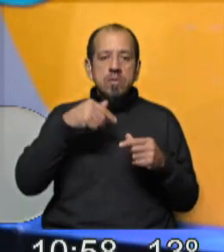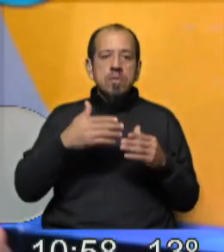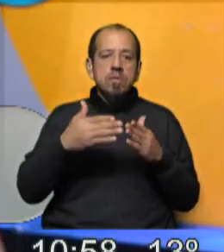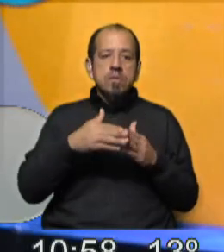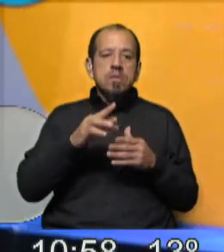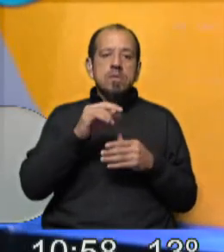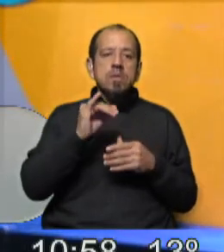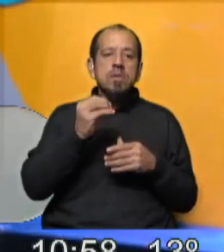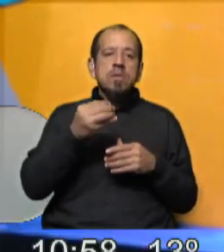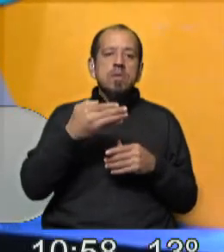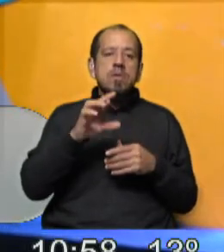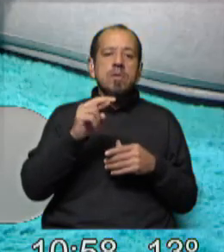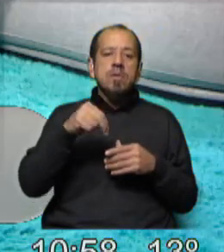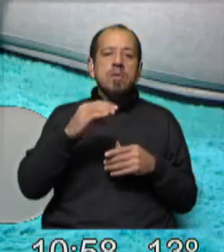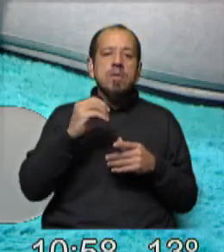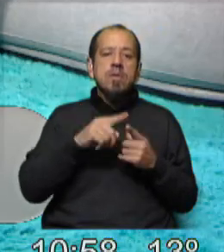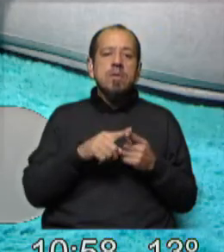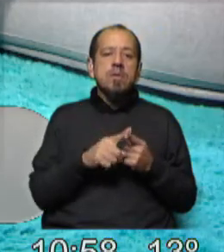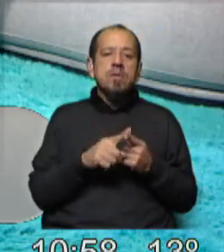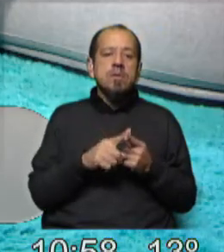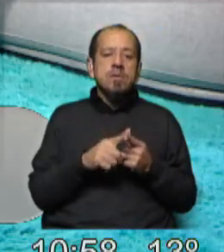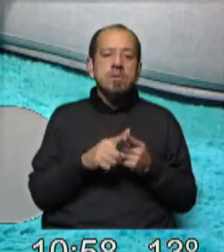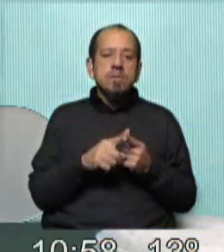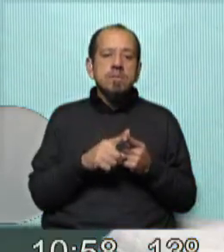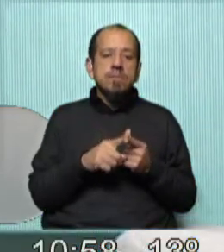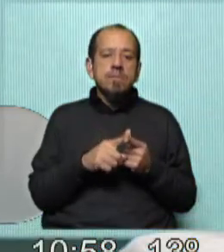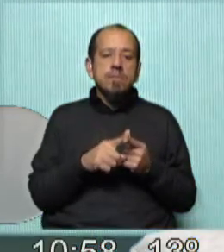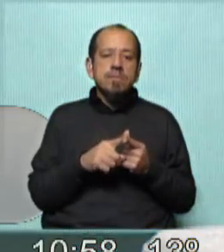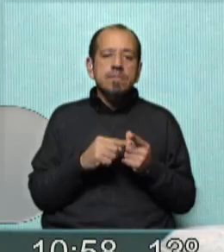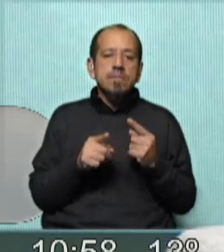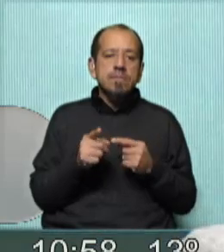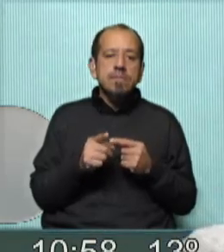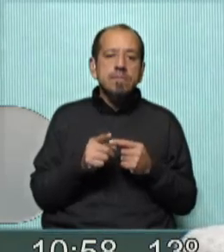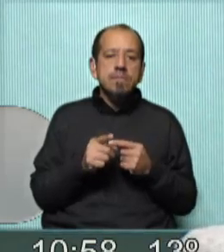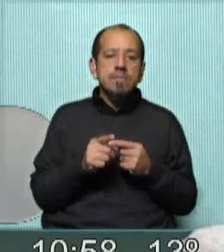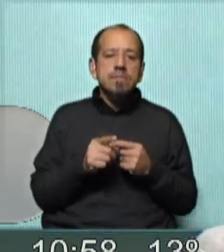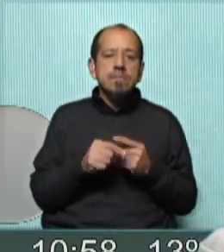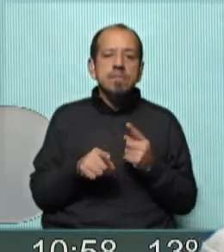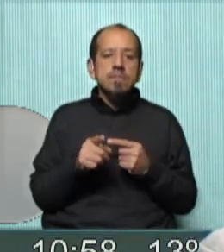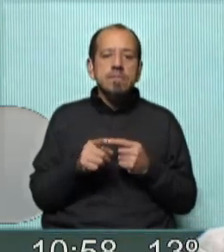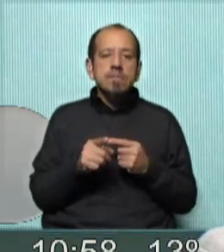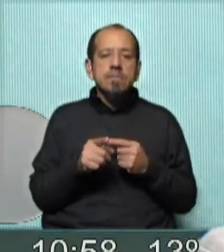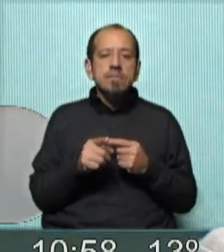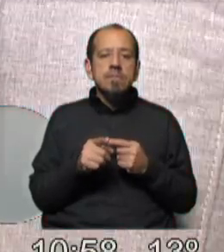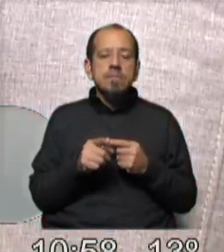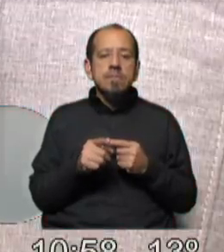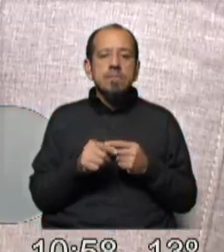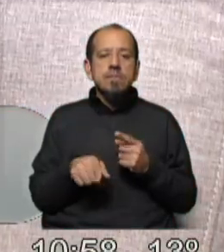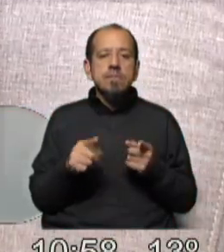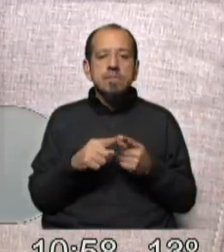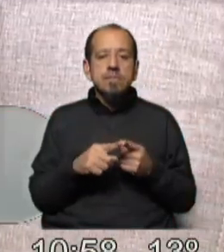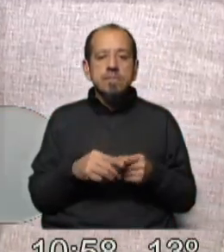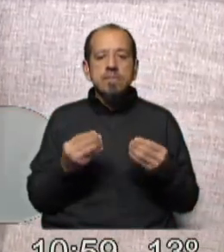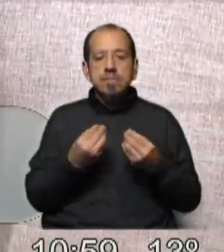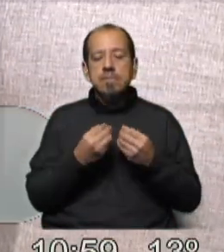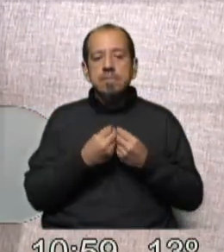Río Branco. Lo primero, explotemos este para mí sí, para mí sí. Vamos por la gira. Vamos por esta. Va a